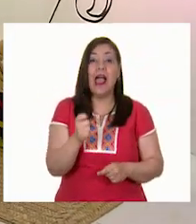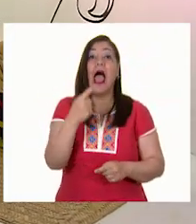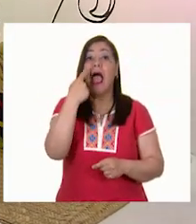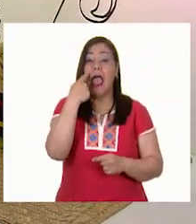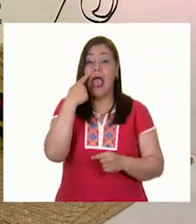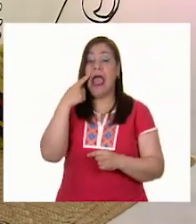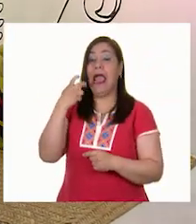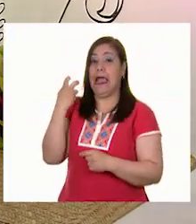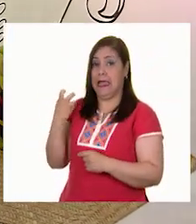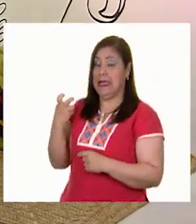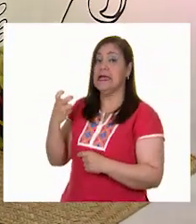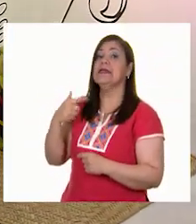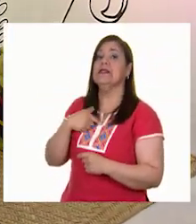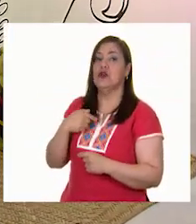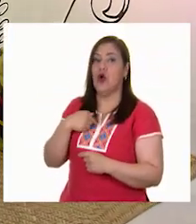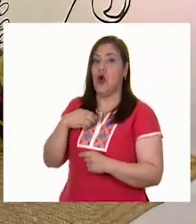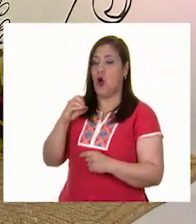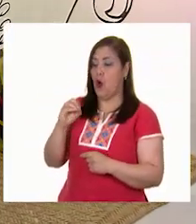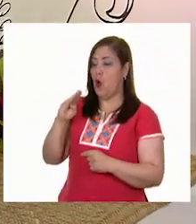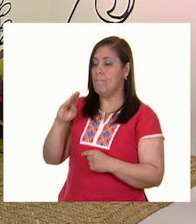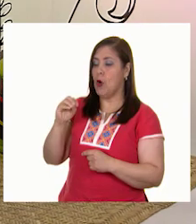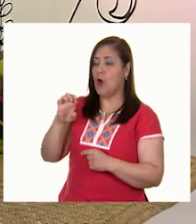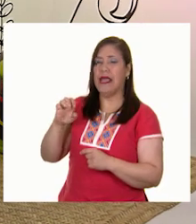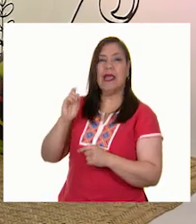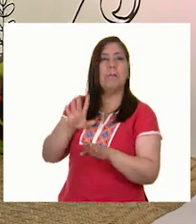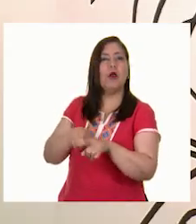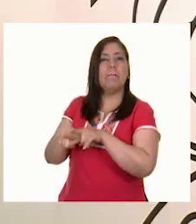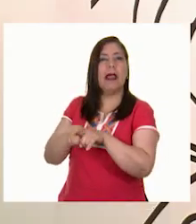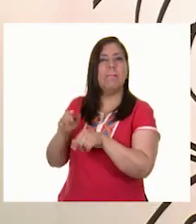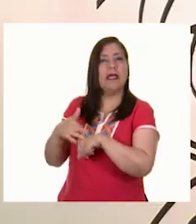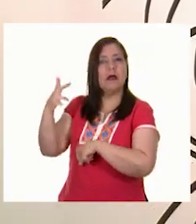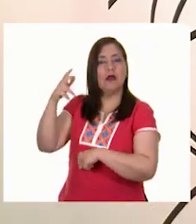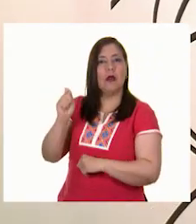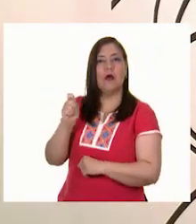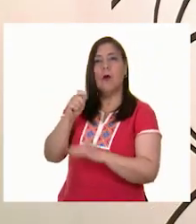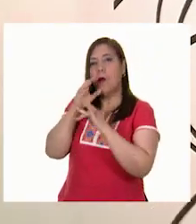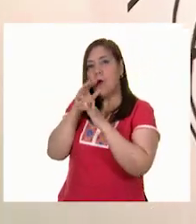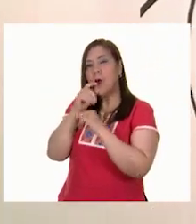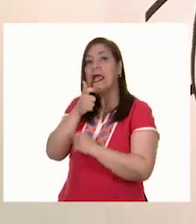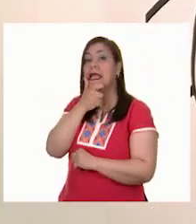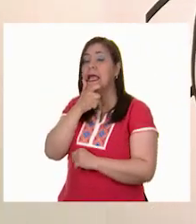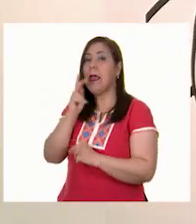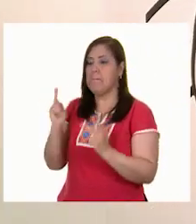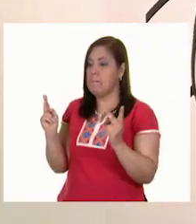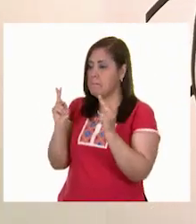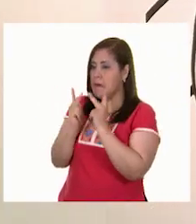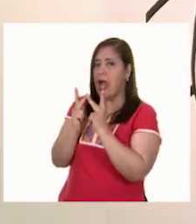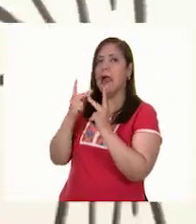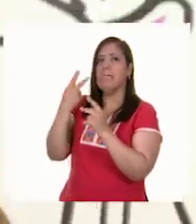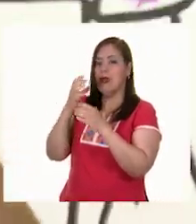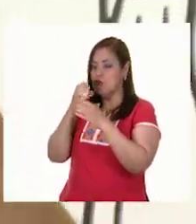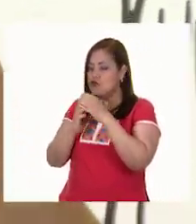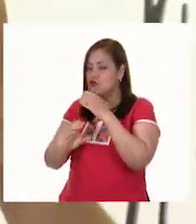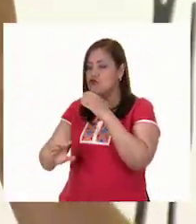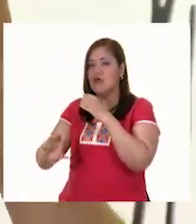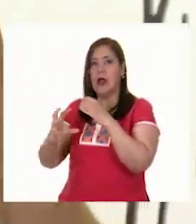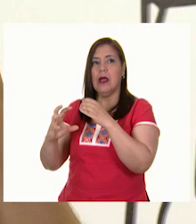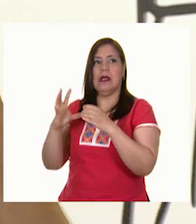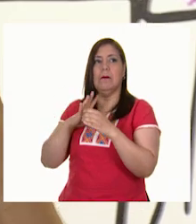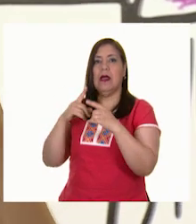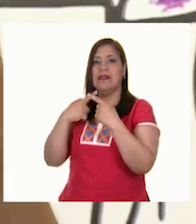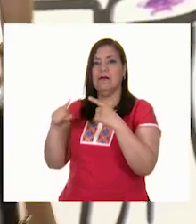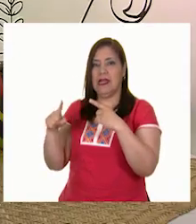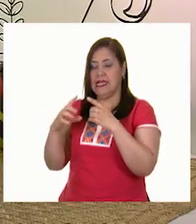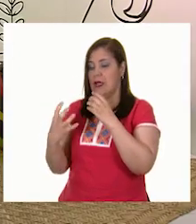es el hermano mayor del oboe. Se llama corno inglés. Se parecen mucho, pero la campana es diferente y la parte de arriba